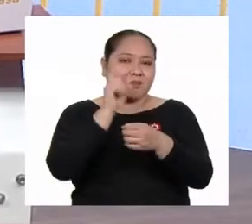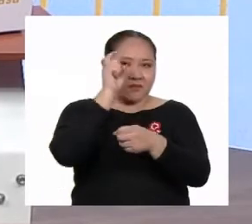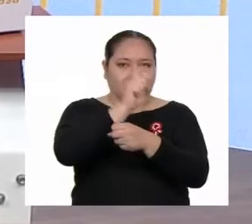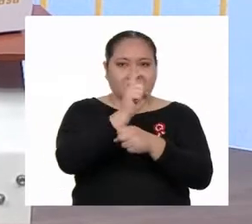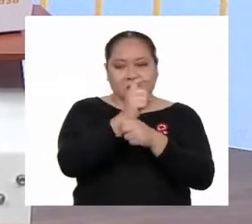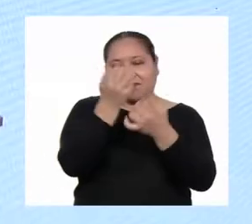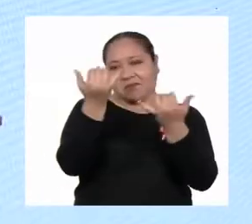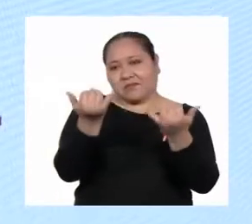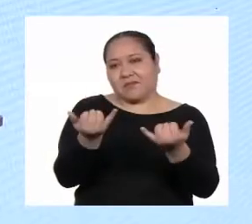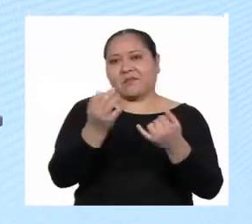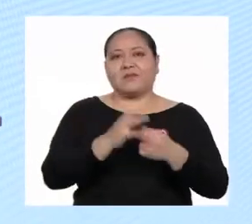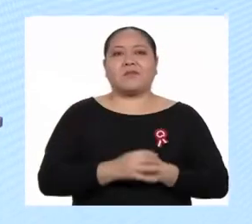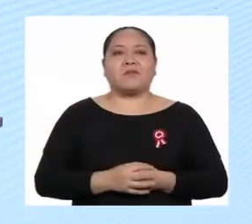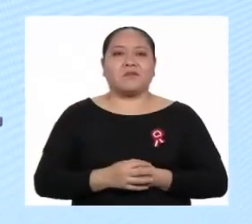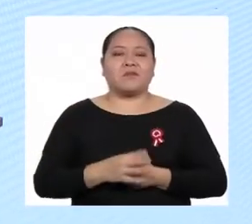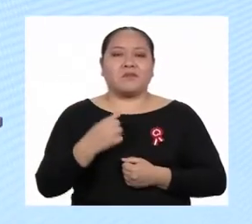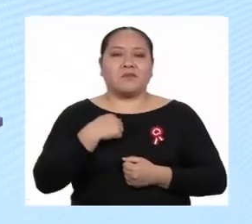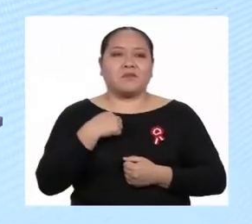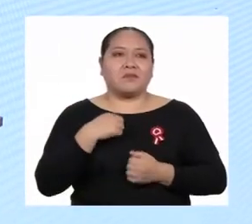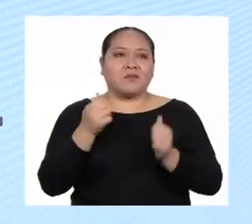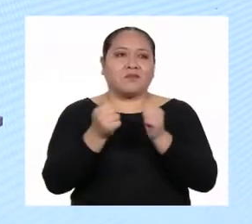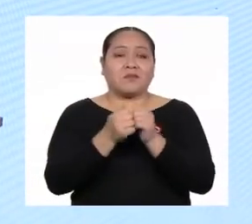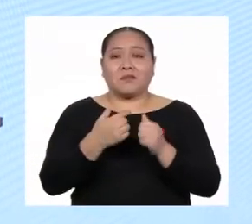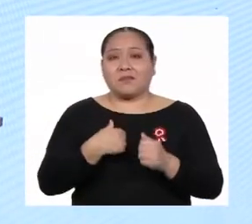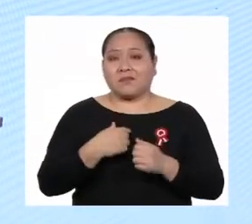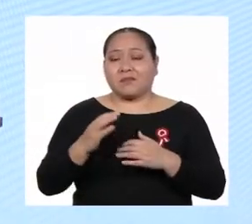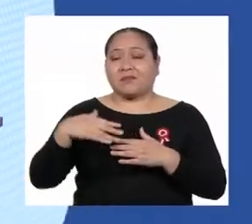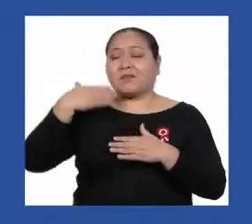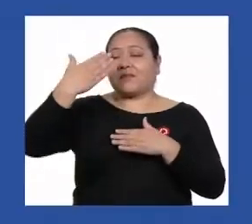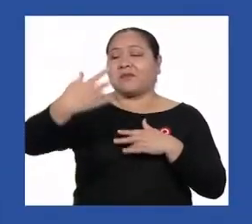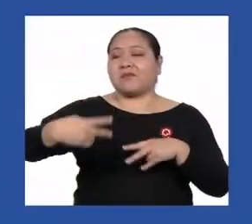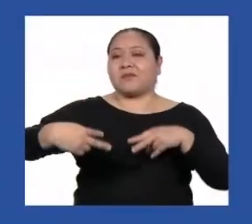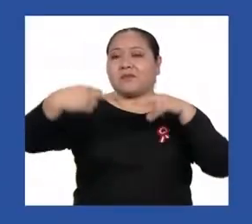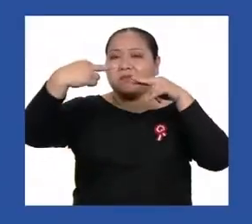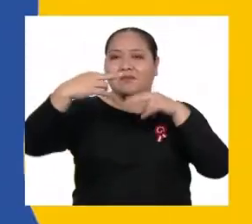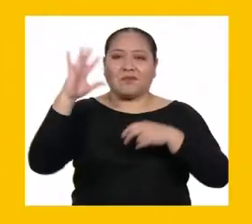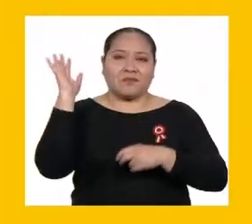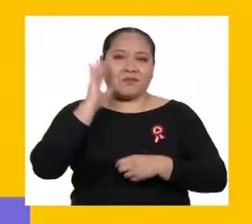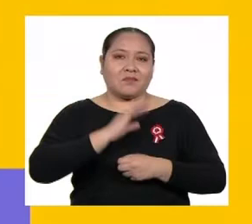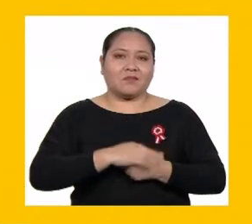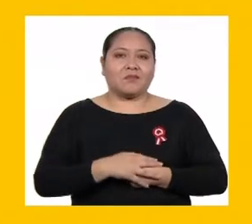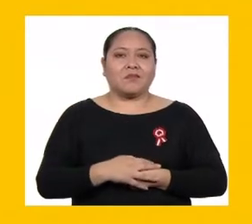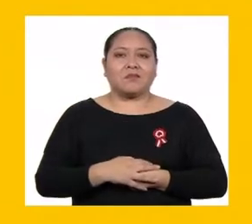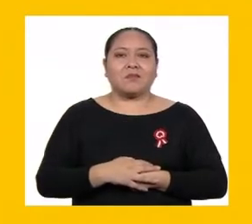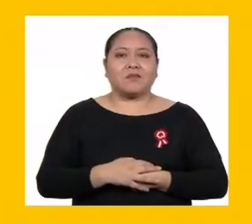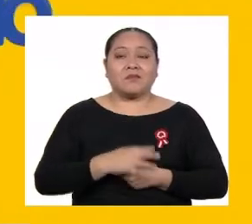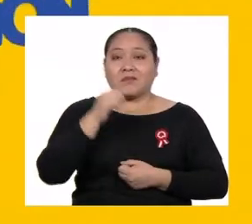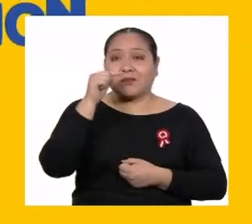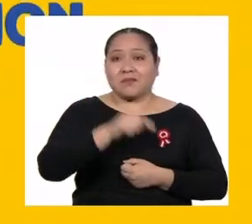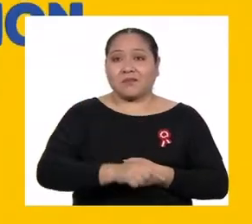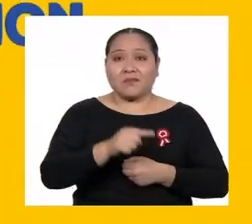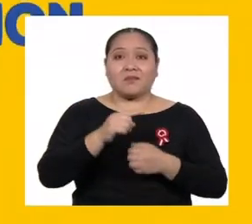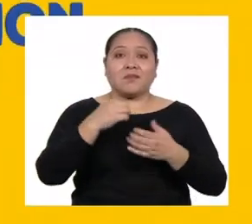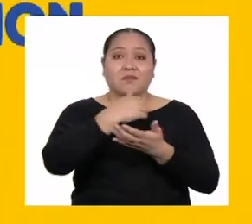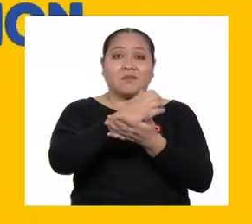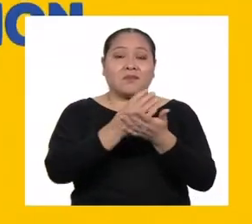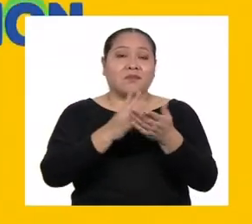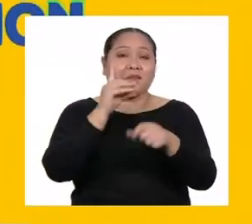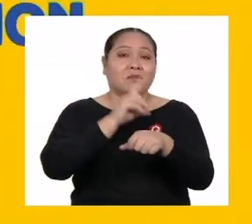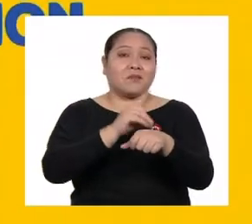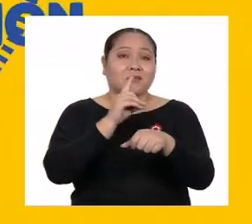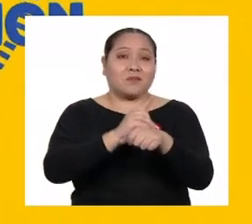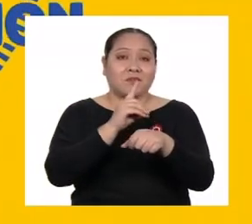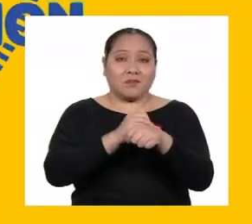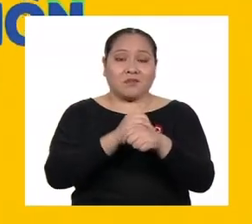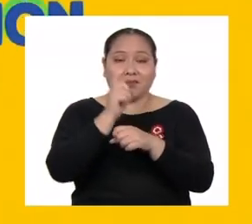por hoy. Conmigo será hasta una próxima vez. Esto fue Doctora Educación.